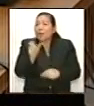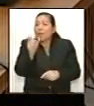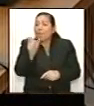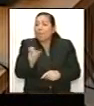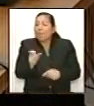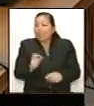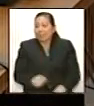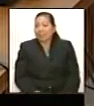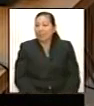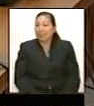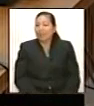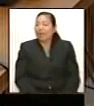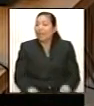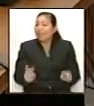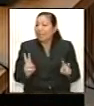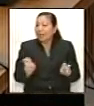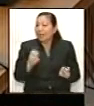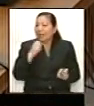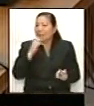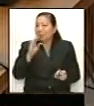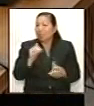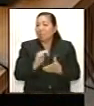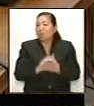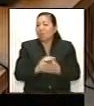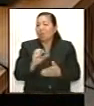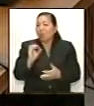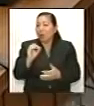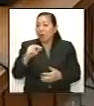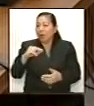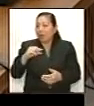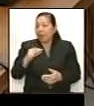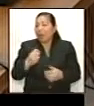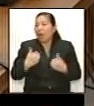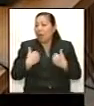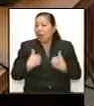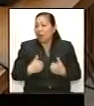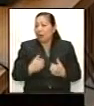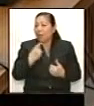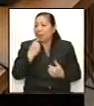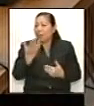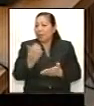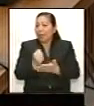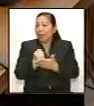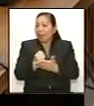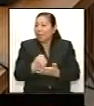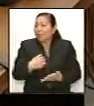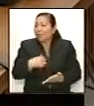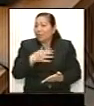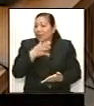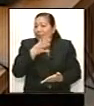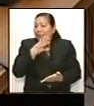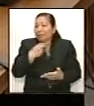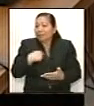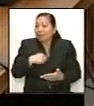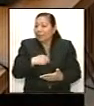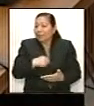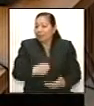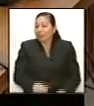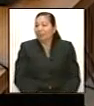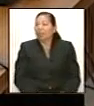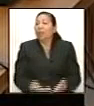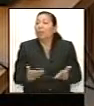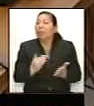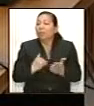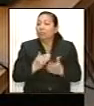persona encargada del tema. A veces llamamos a una amiga, a una ONG, a una abogada, a pedir ayuda, porque no sabemos ni siquiera nosotras a